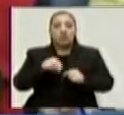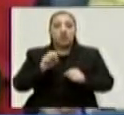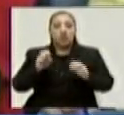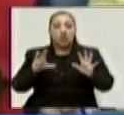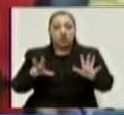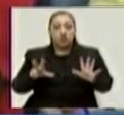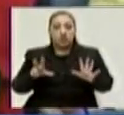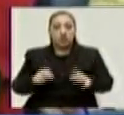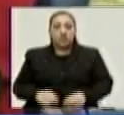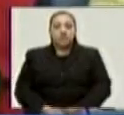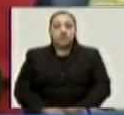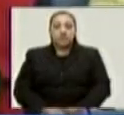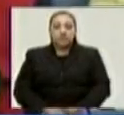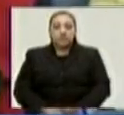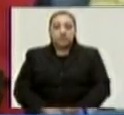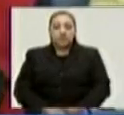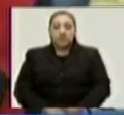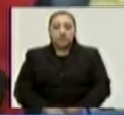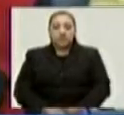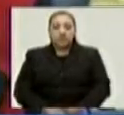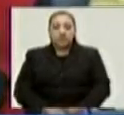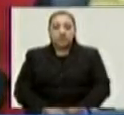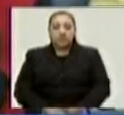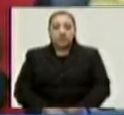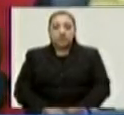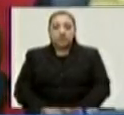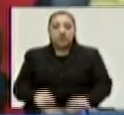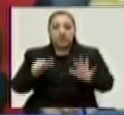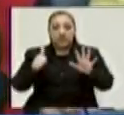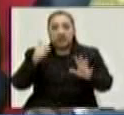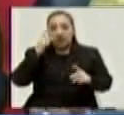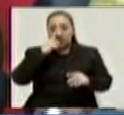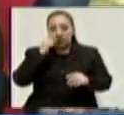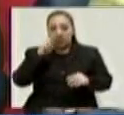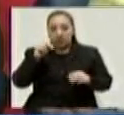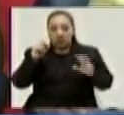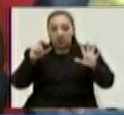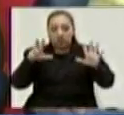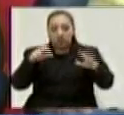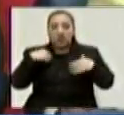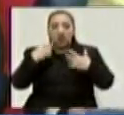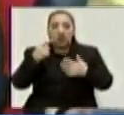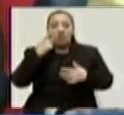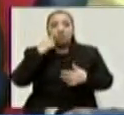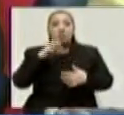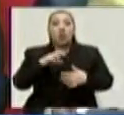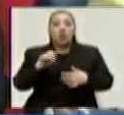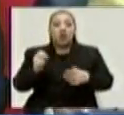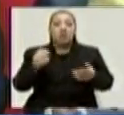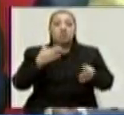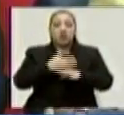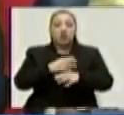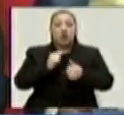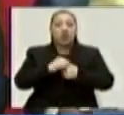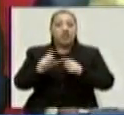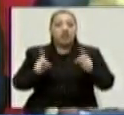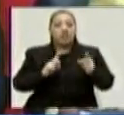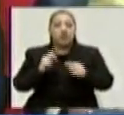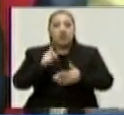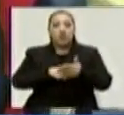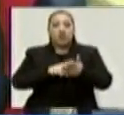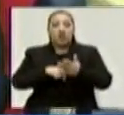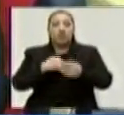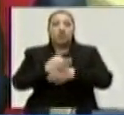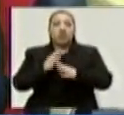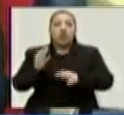0271-2008, ED, de fecha 6 de junio del 2008, y se autorizó al Procurador Público a interponer la demanda de nulidad de